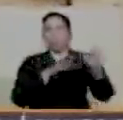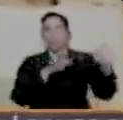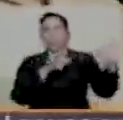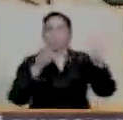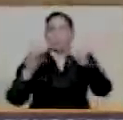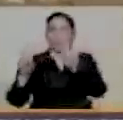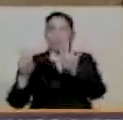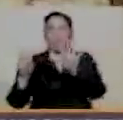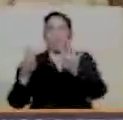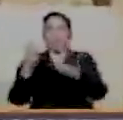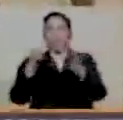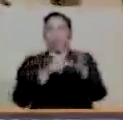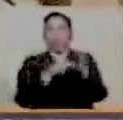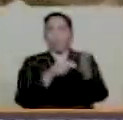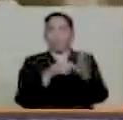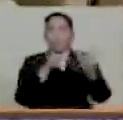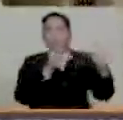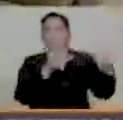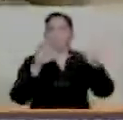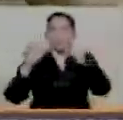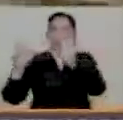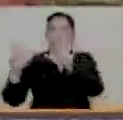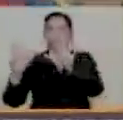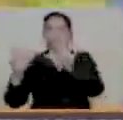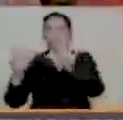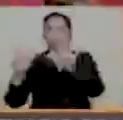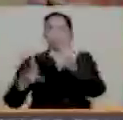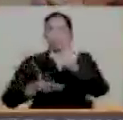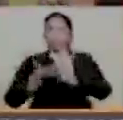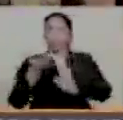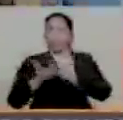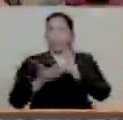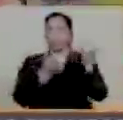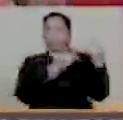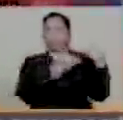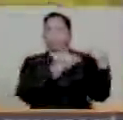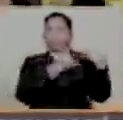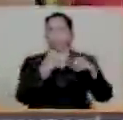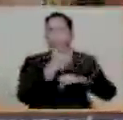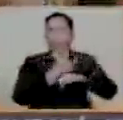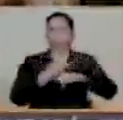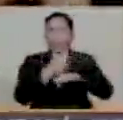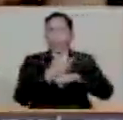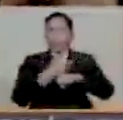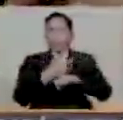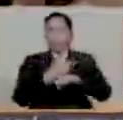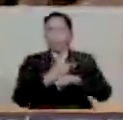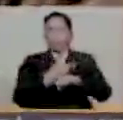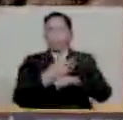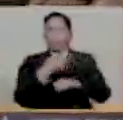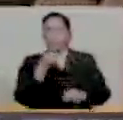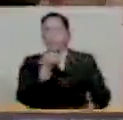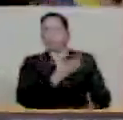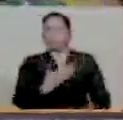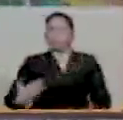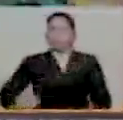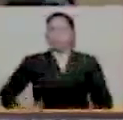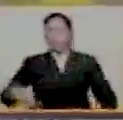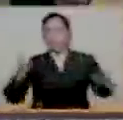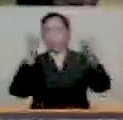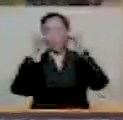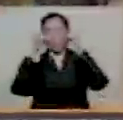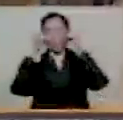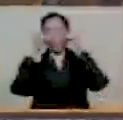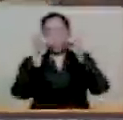2017-2018. Acompañan este importante evento las autoridades gubernamentales, la vicepresidenta ejecutiva de la